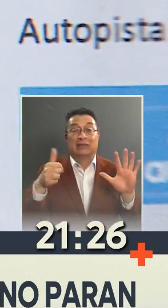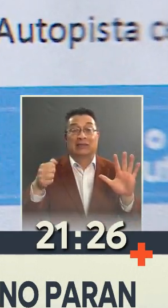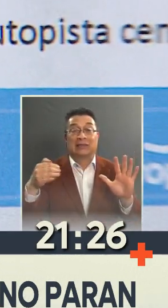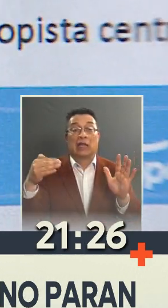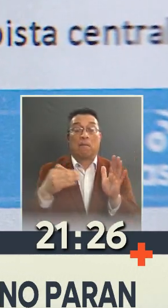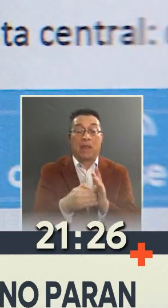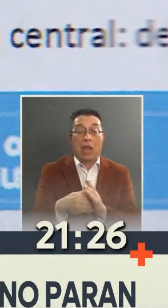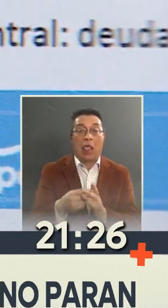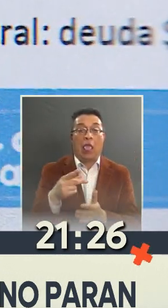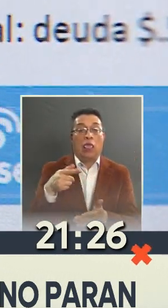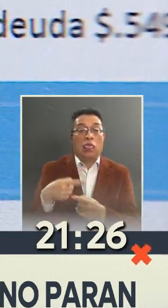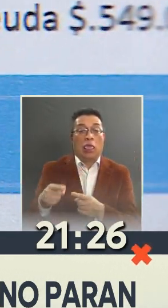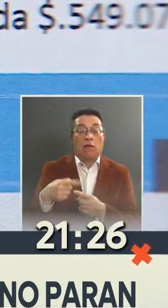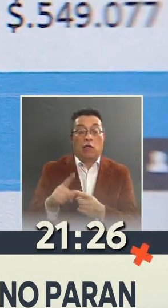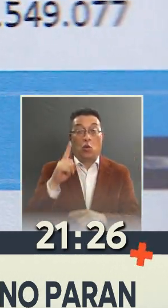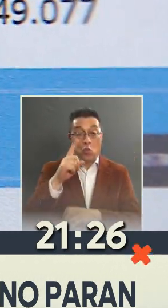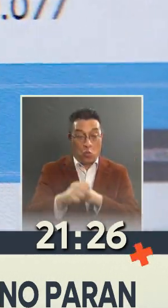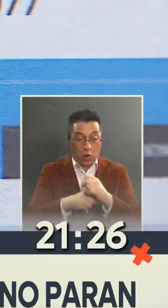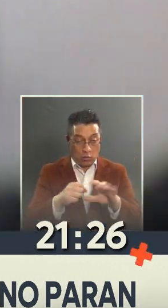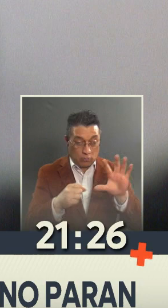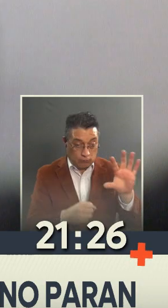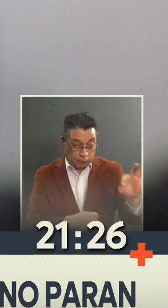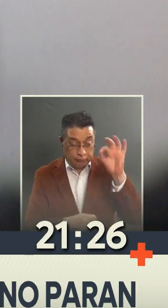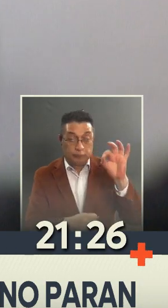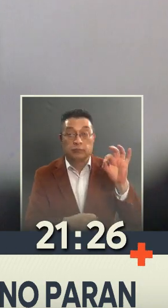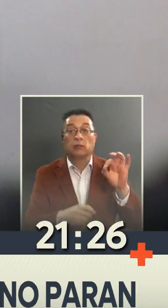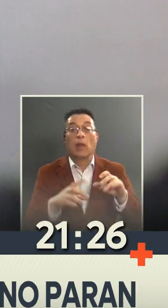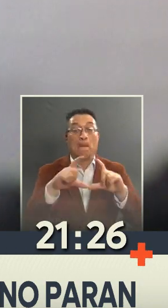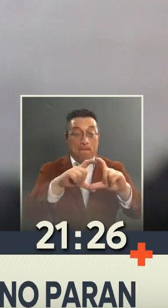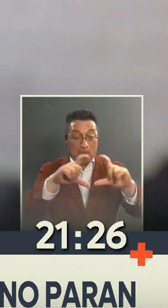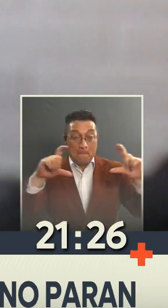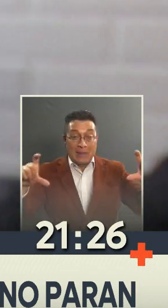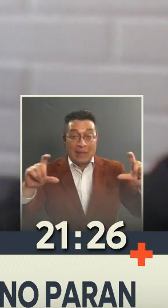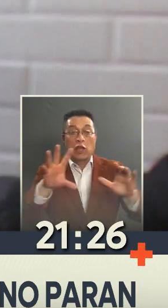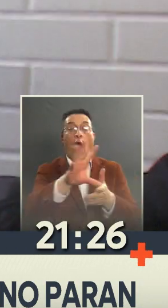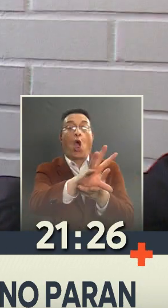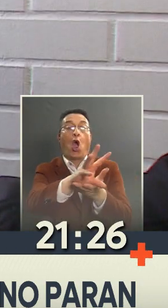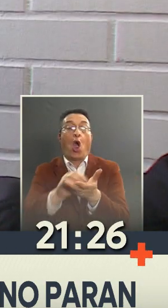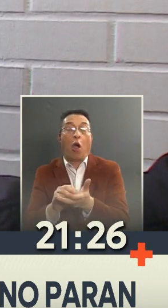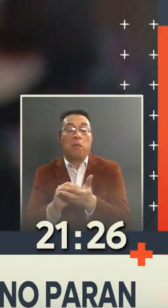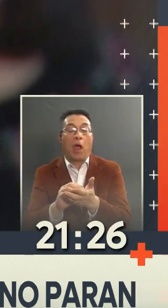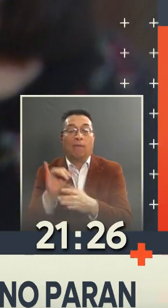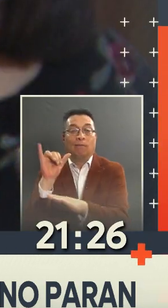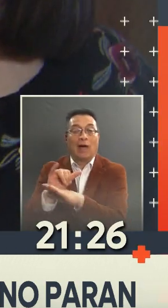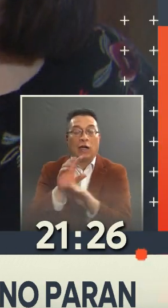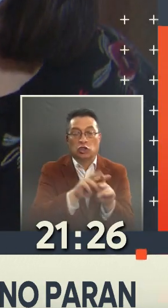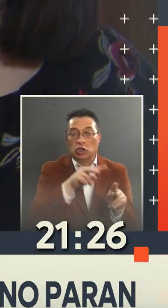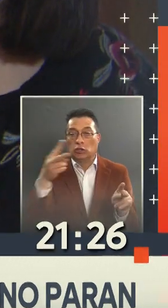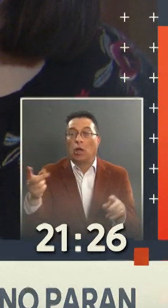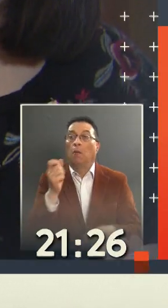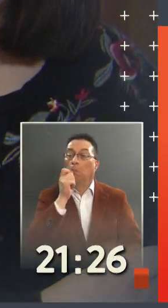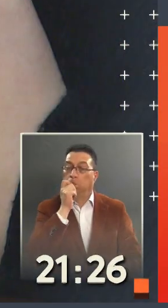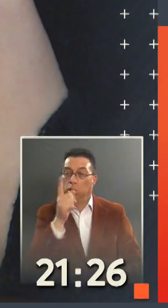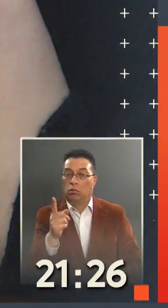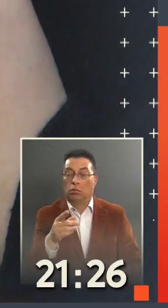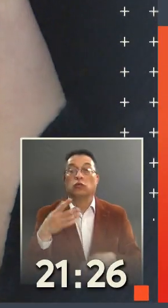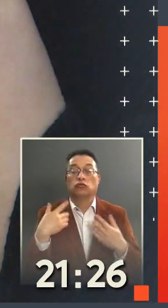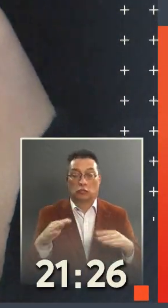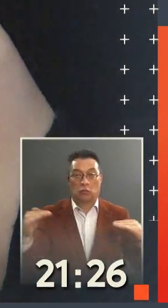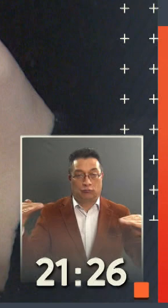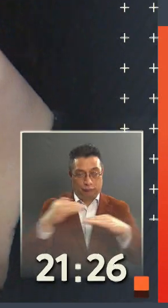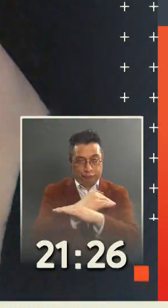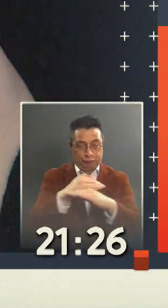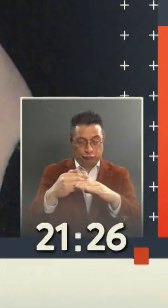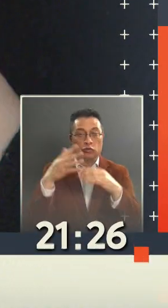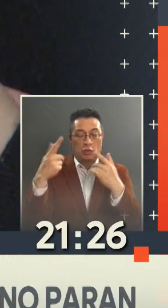pesos. Hace un año se dieron cuenta que les clonaron la patente, lo que denunciaron a Tele13. Según los registros de las autopistas donde figuran